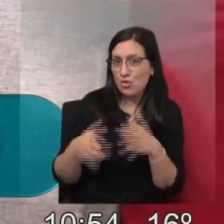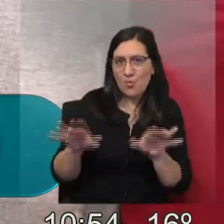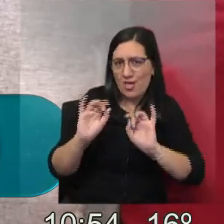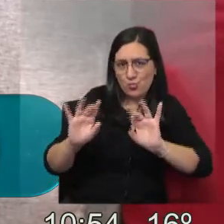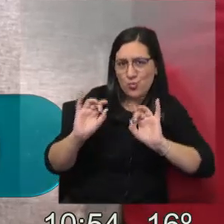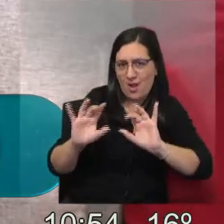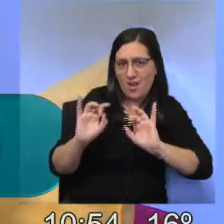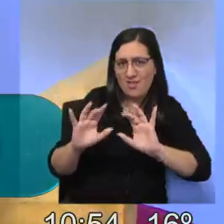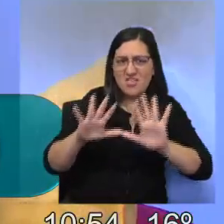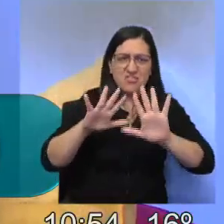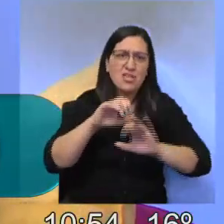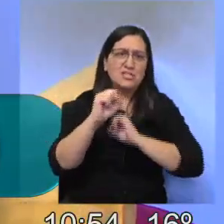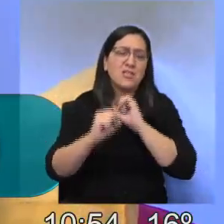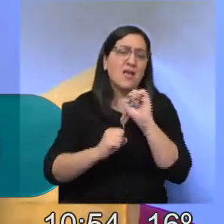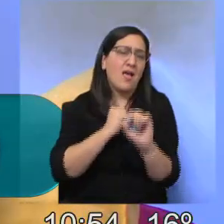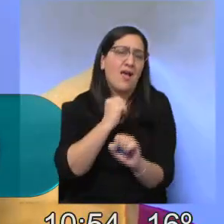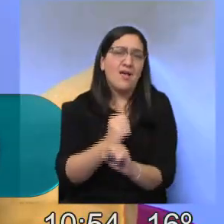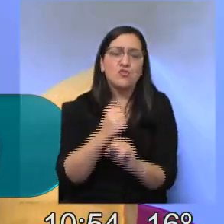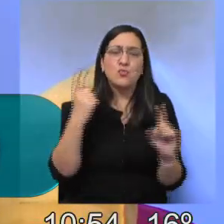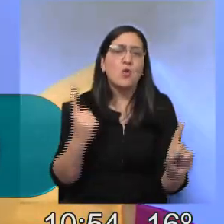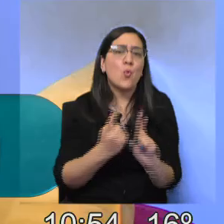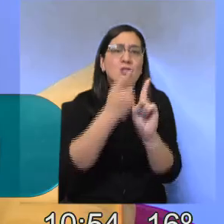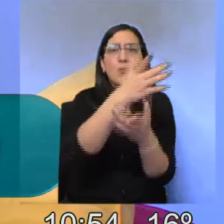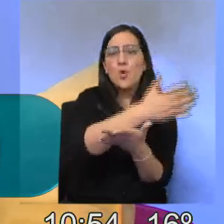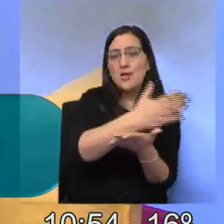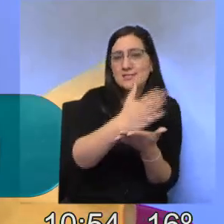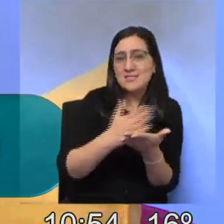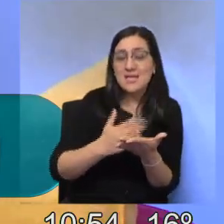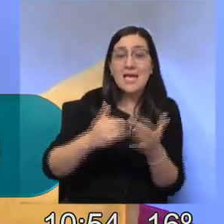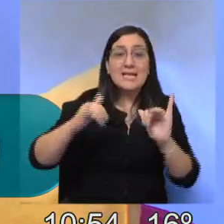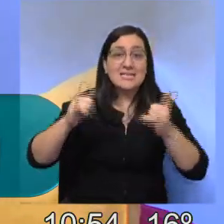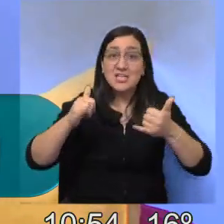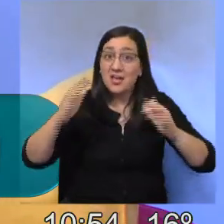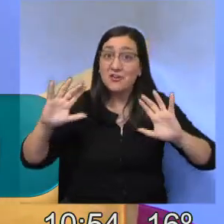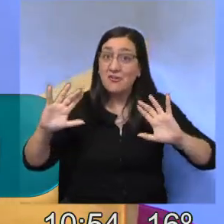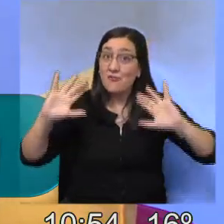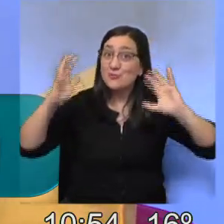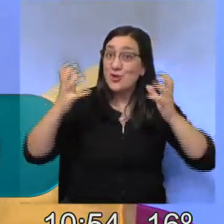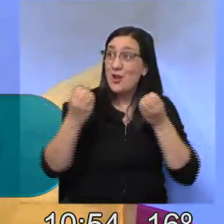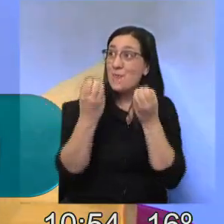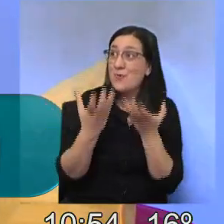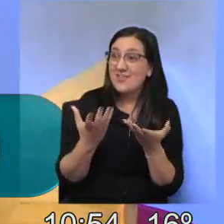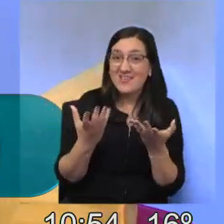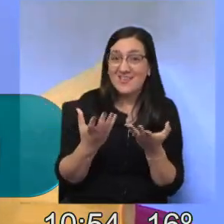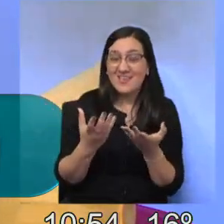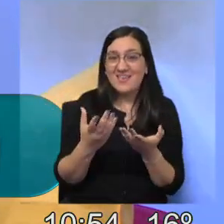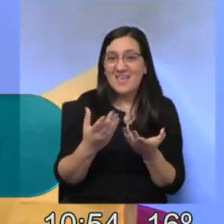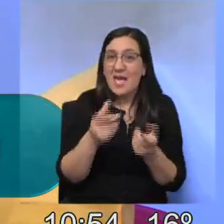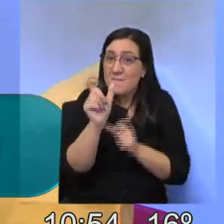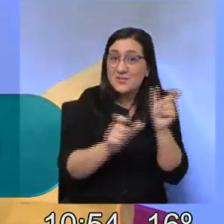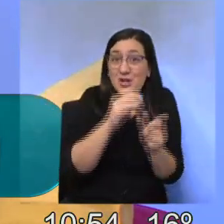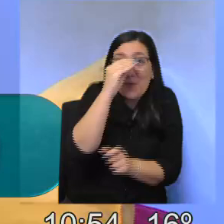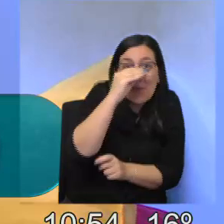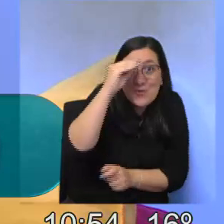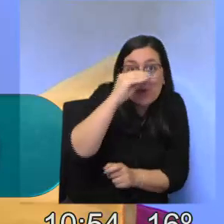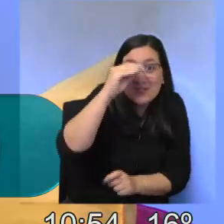naturalidad de 10 ediciones, de esto, de un encuentro de poesía, que ya es revolucionario, porque arrima a público curioso